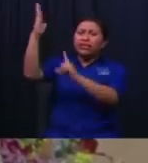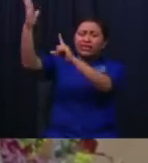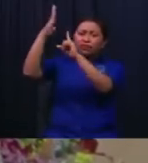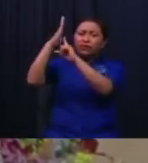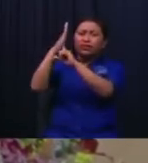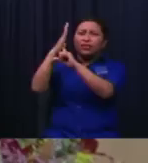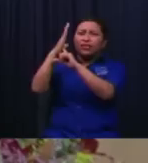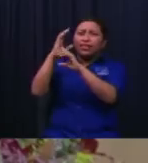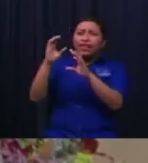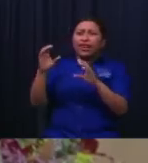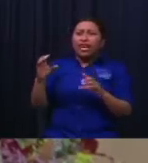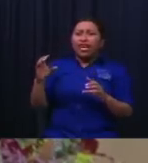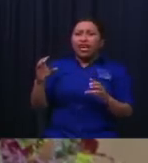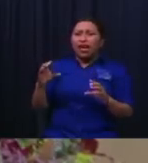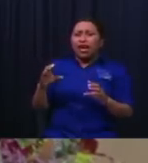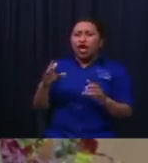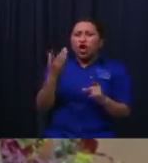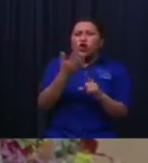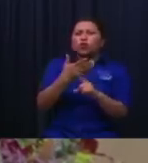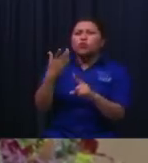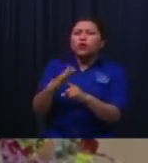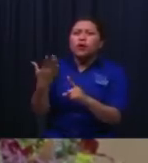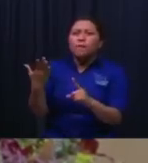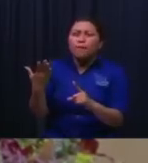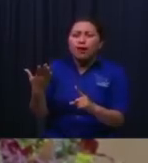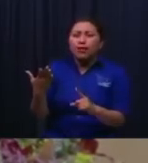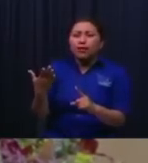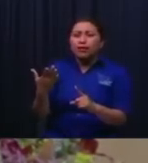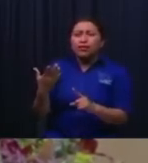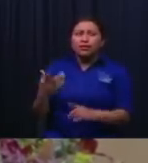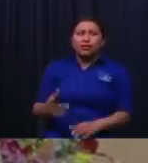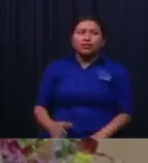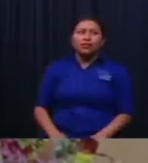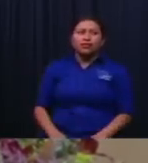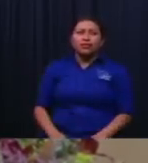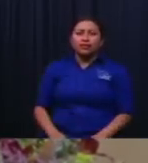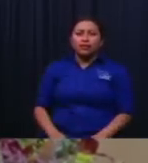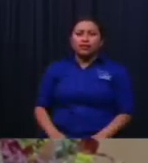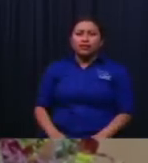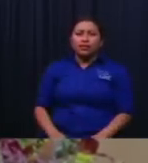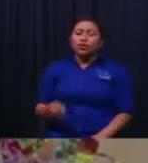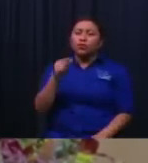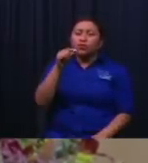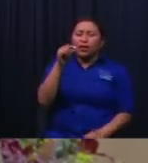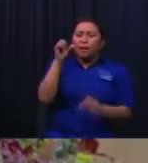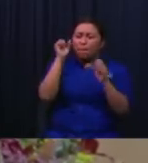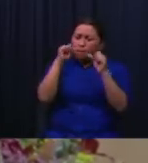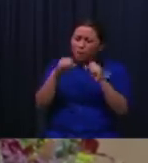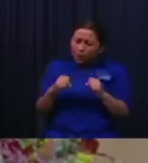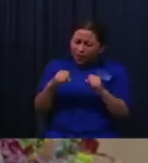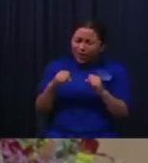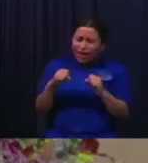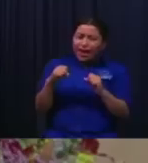hermano. Y dígale hasta aquí. Ni un día más. Ni un día